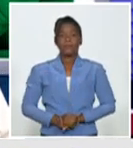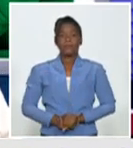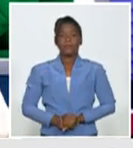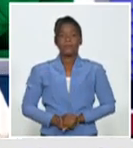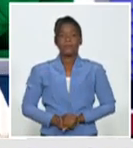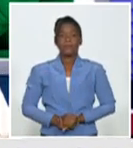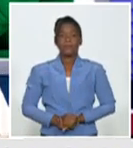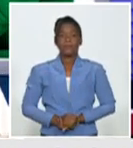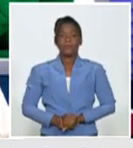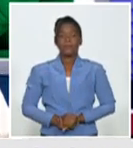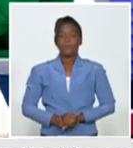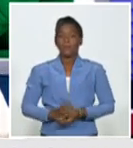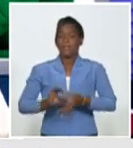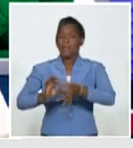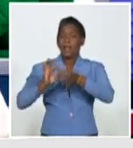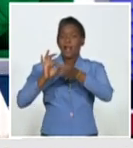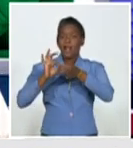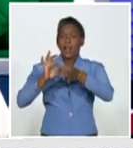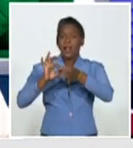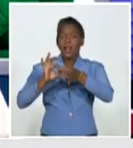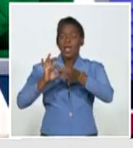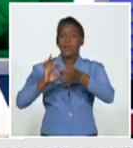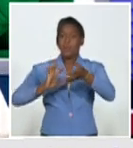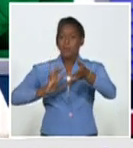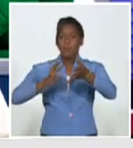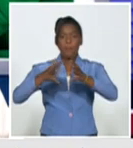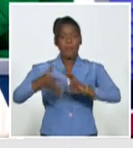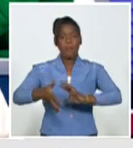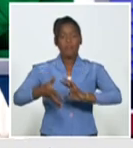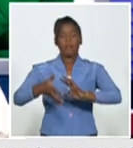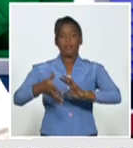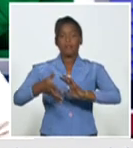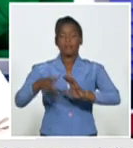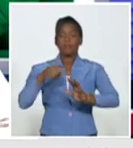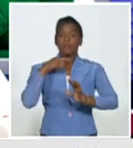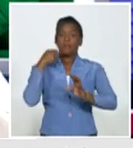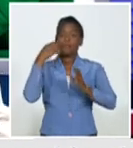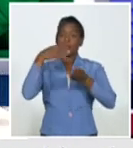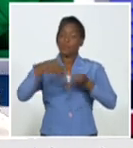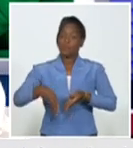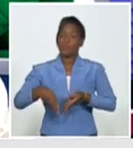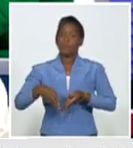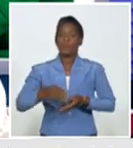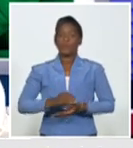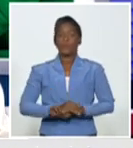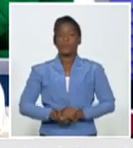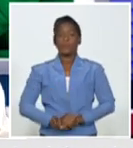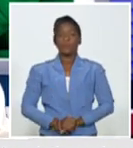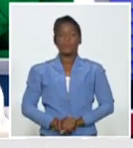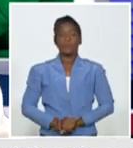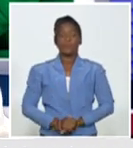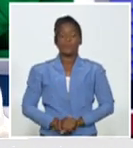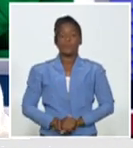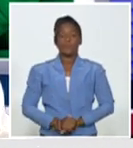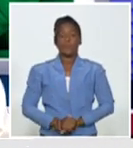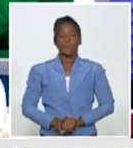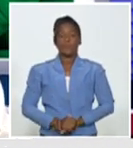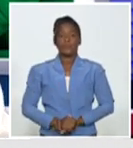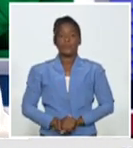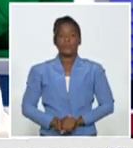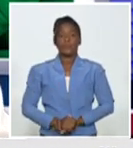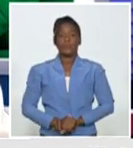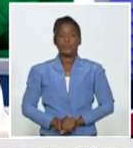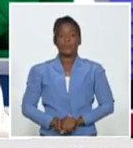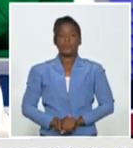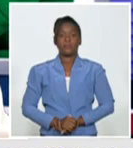un empeoramiento de su cuadro clínico y en un momento determinado, después de algunas complicaciones,